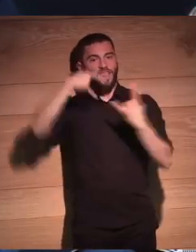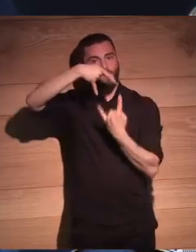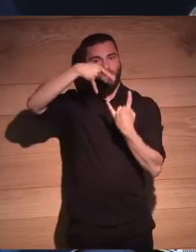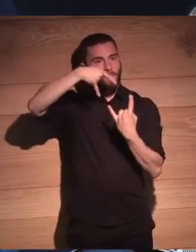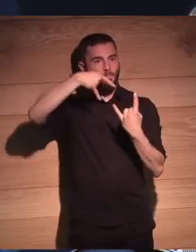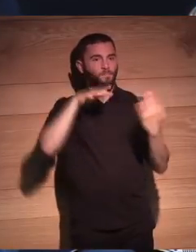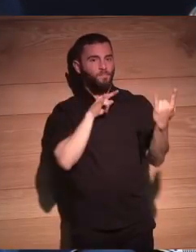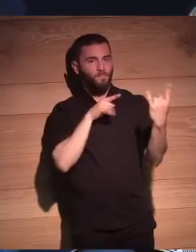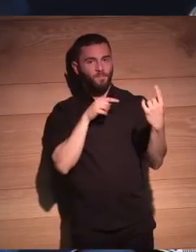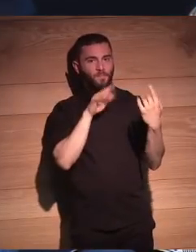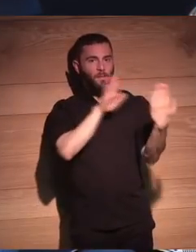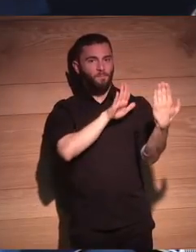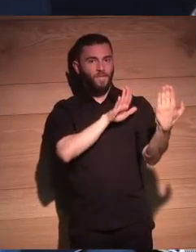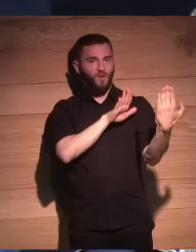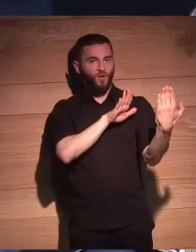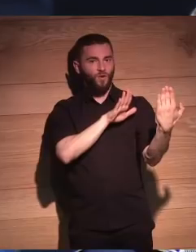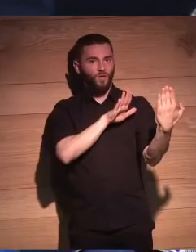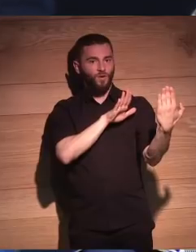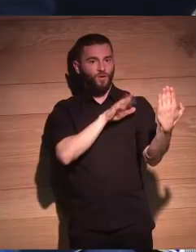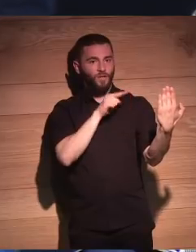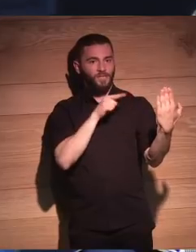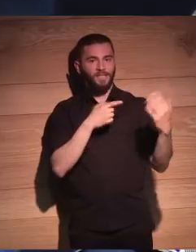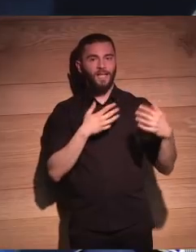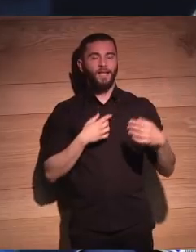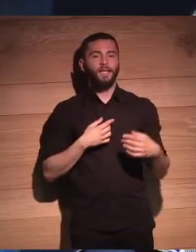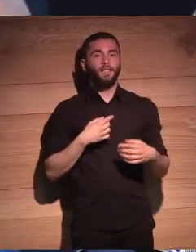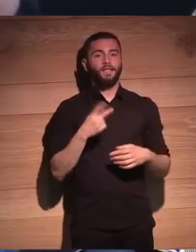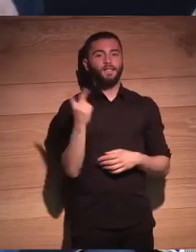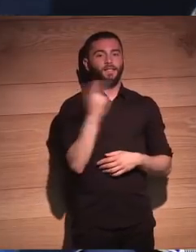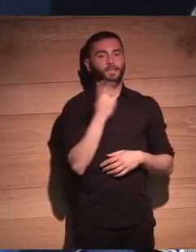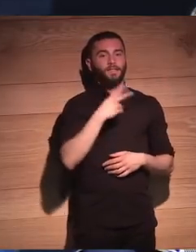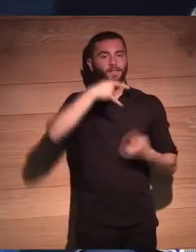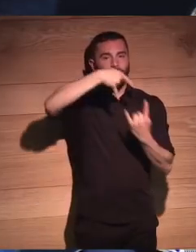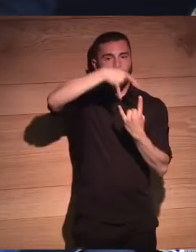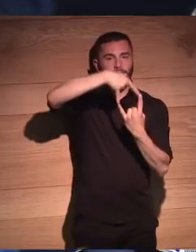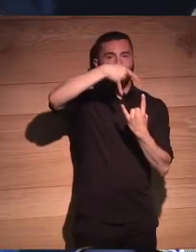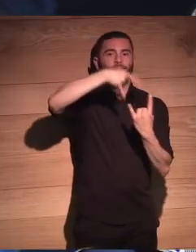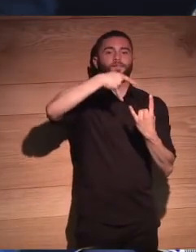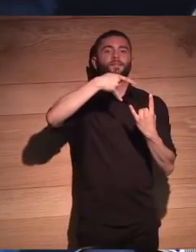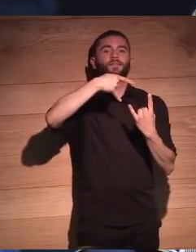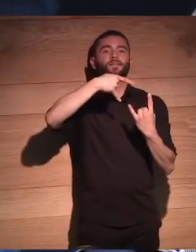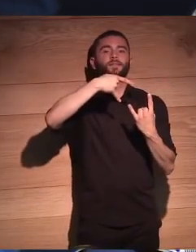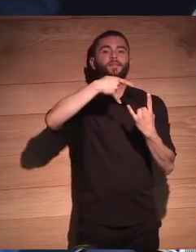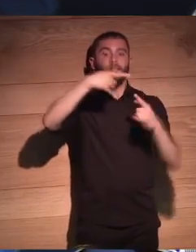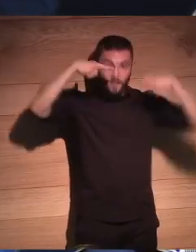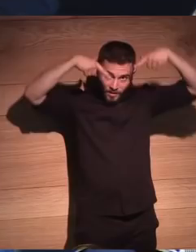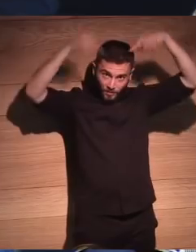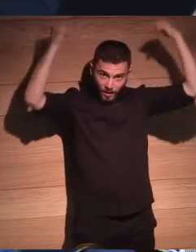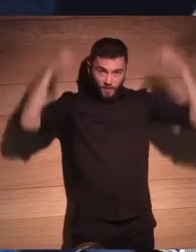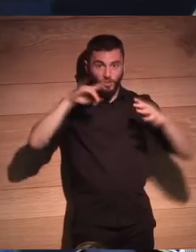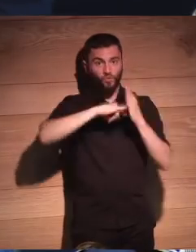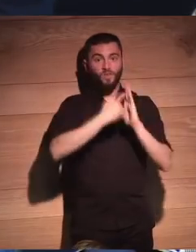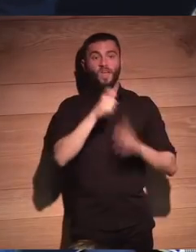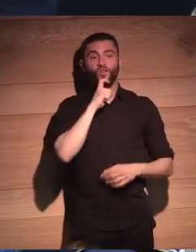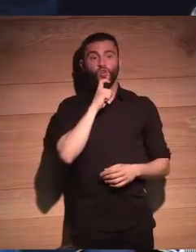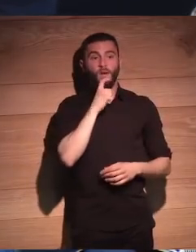poco, digamos, en esa génesis de Batman, y ese choque entre Drácula y Batman, y sobre todo cómo se resuelve. Es que no